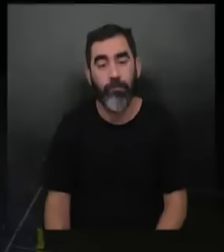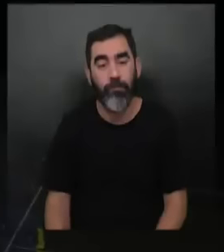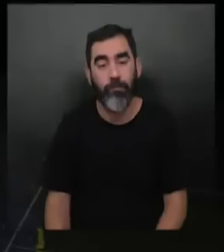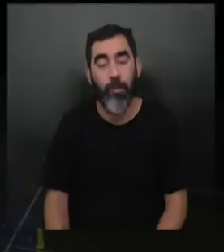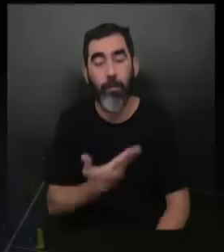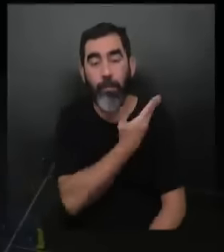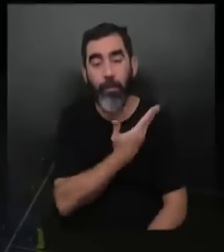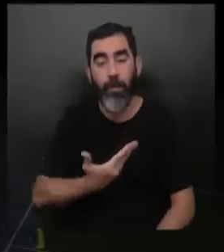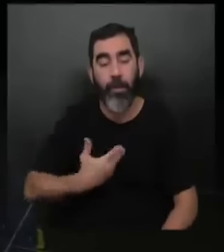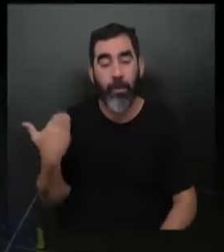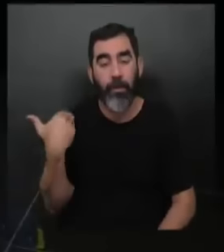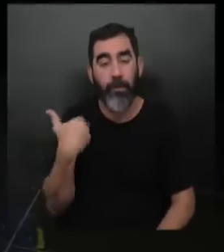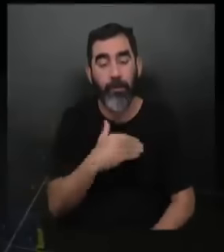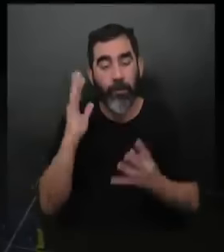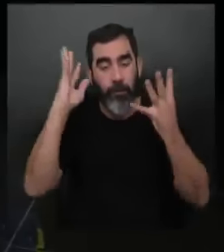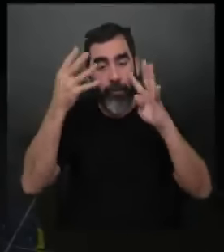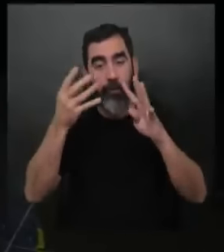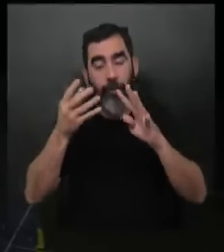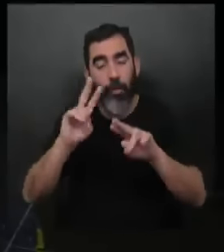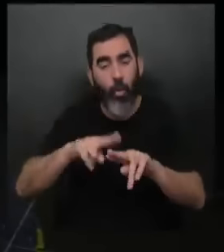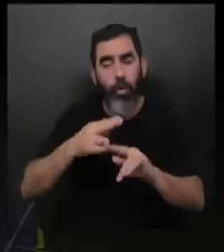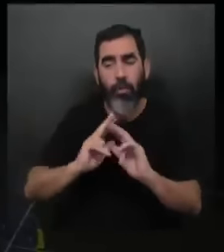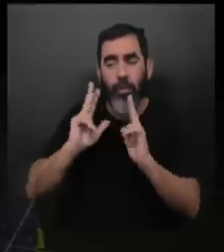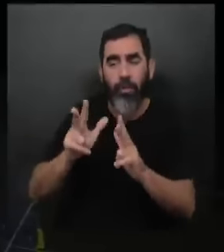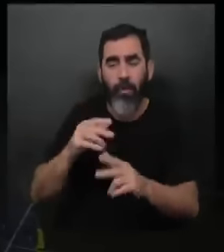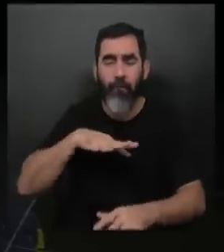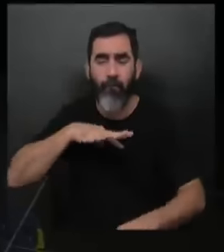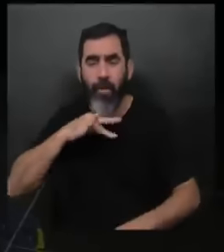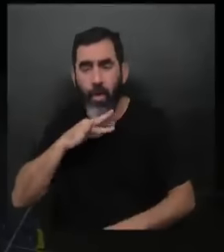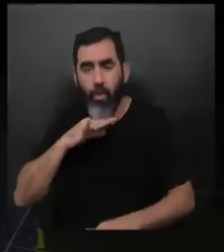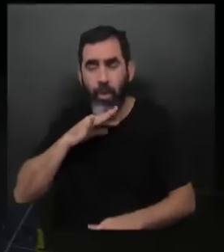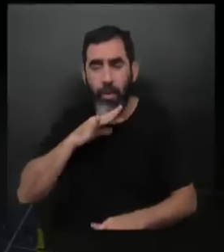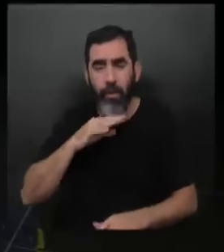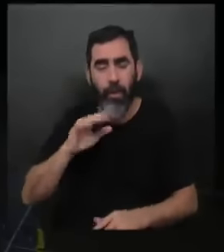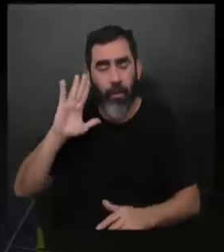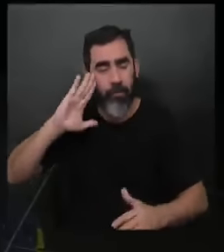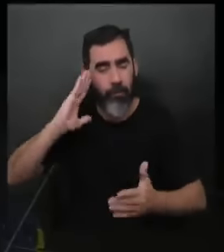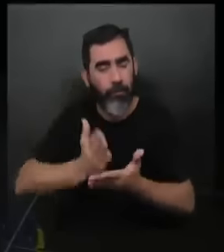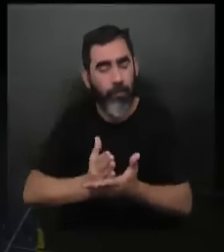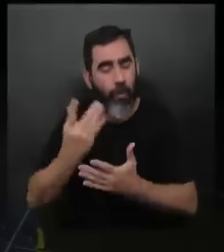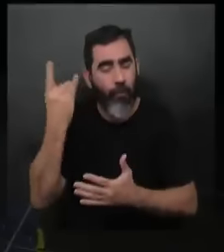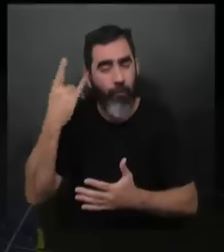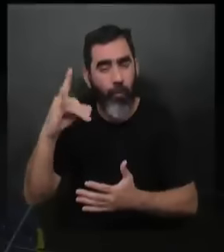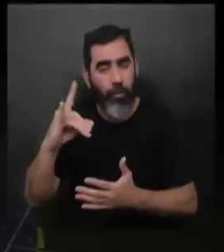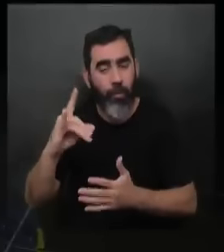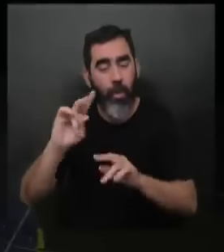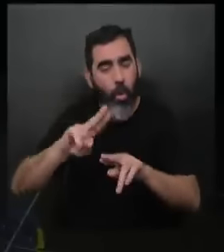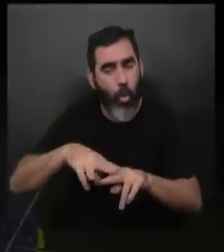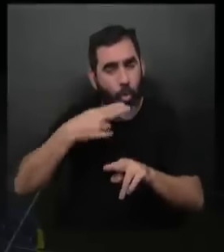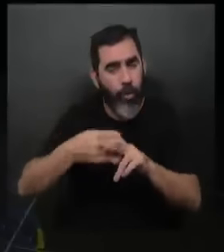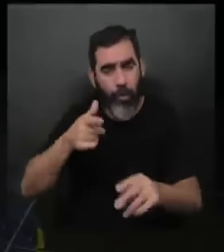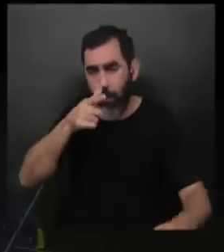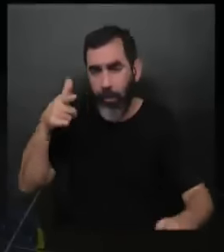el presidente de Argentina Javier Miley volvió a calificar de fraude el intento de golpe de estado en Bolivia y cargó una vez más